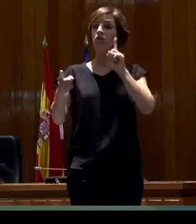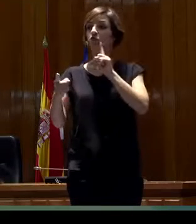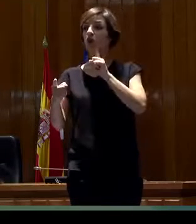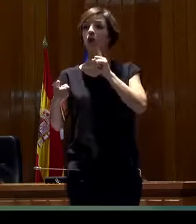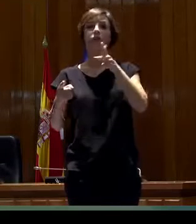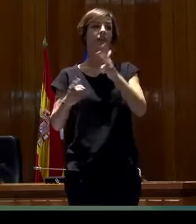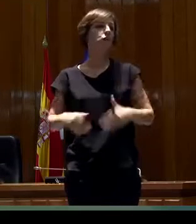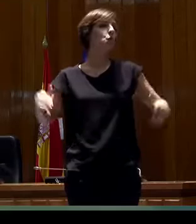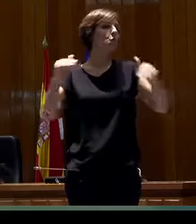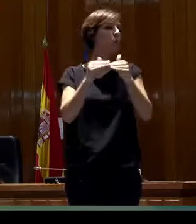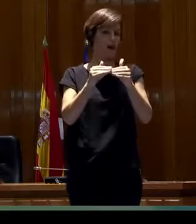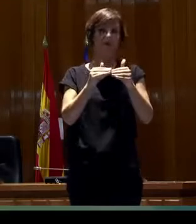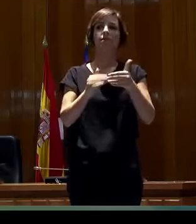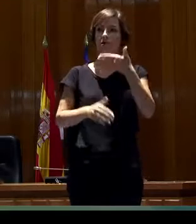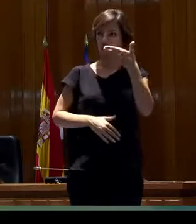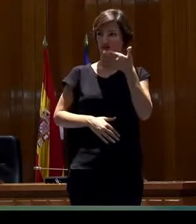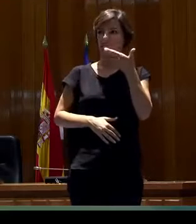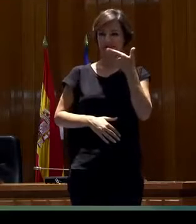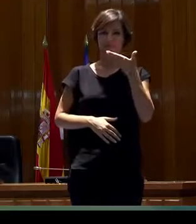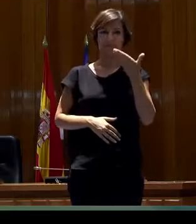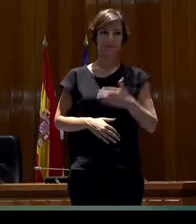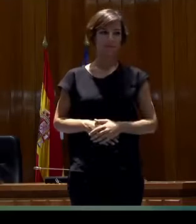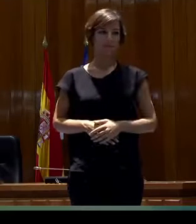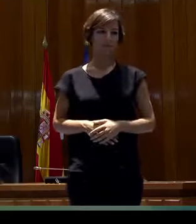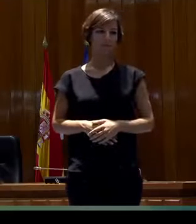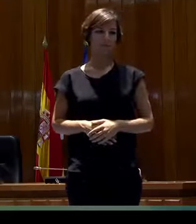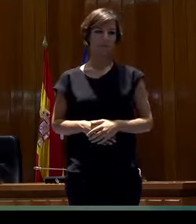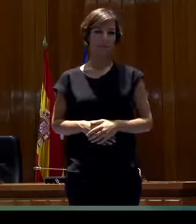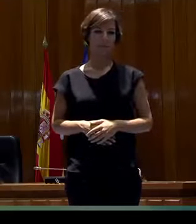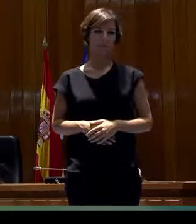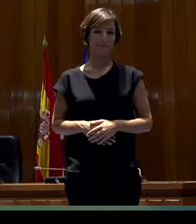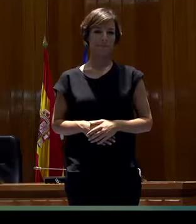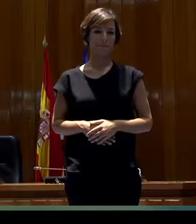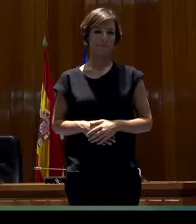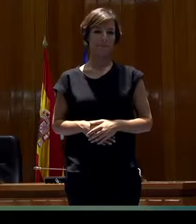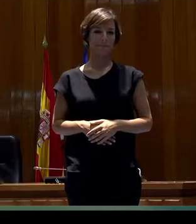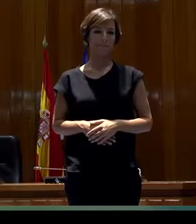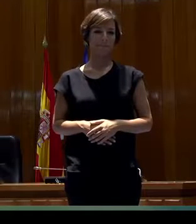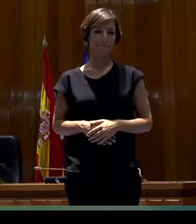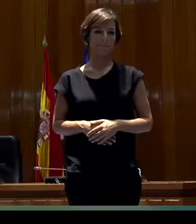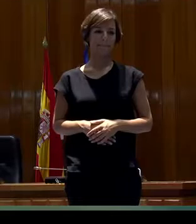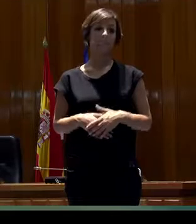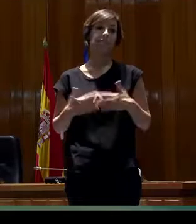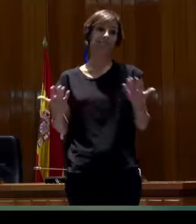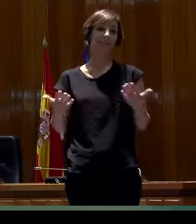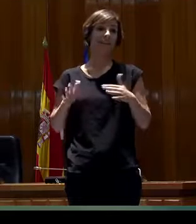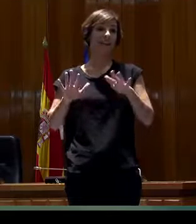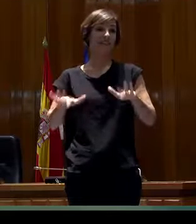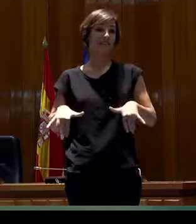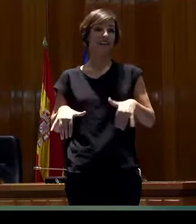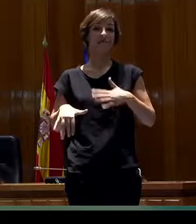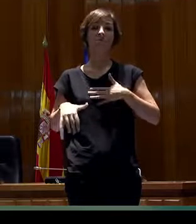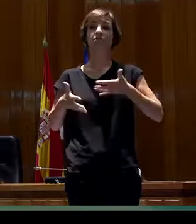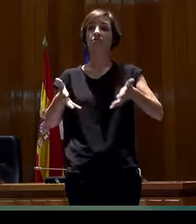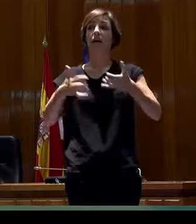mismos derechos, estén en igualdad de condiciones que el resto de ciudadanos. Indirectamente, los beneficiarios, toda la